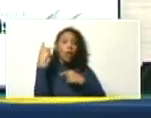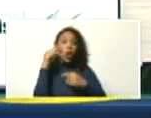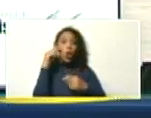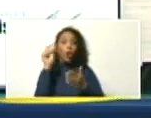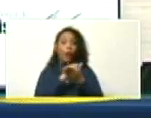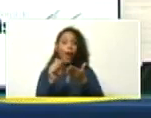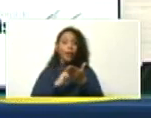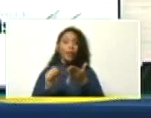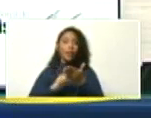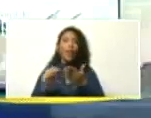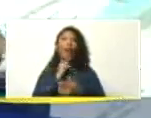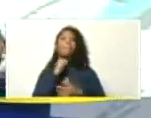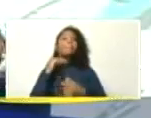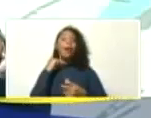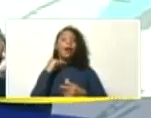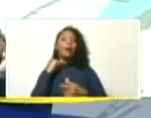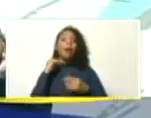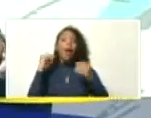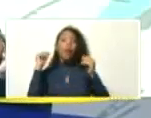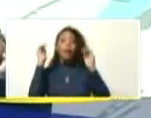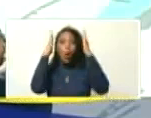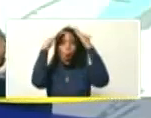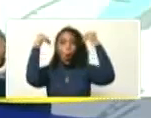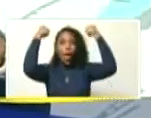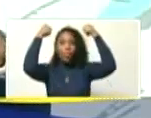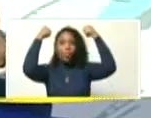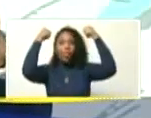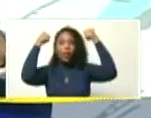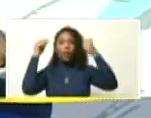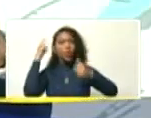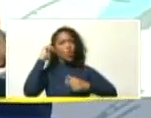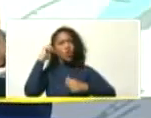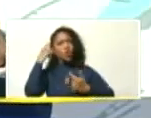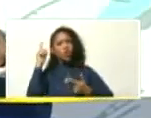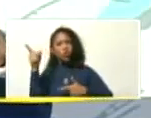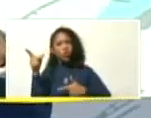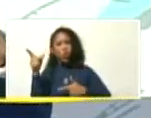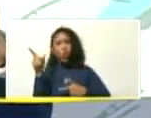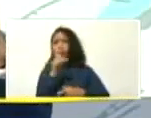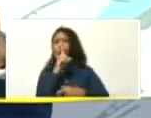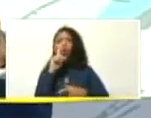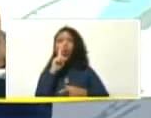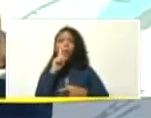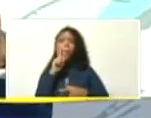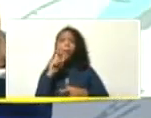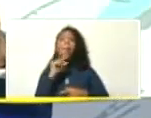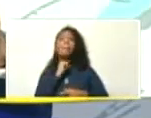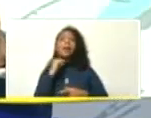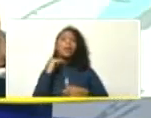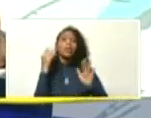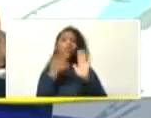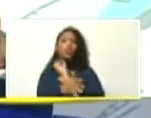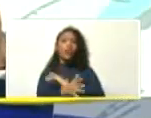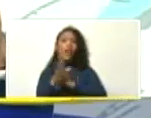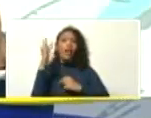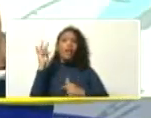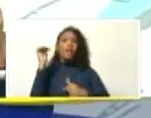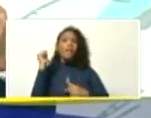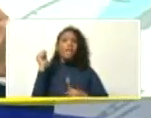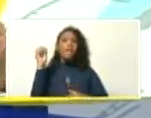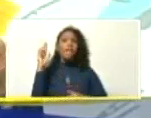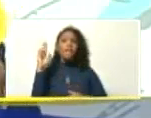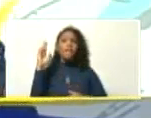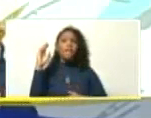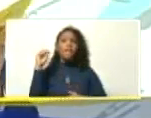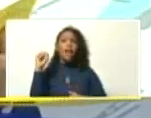origen holandés. No sé si lo has escuchado, Padre Numa. Francisco van der Hoff Boersma. No